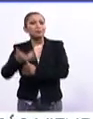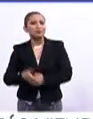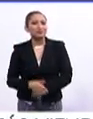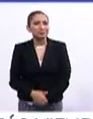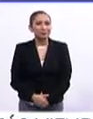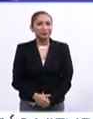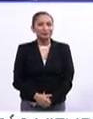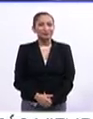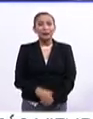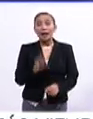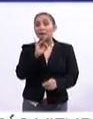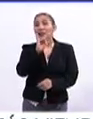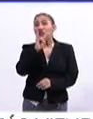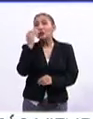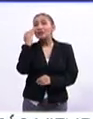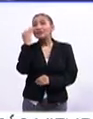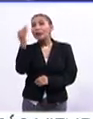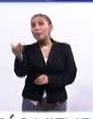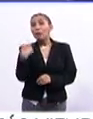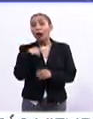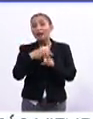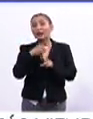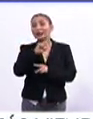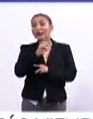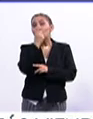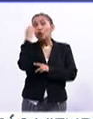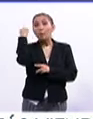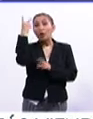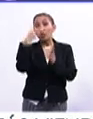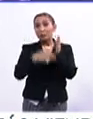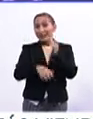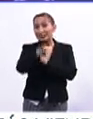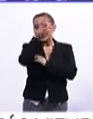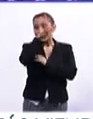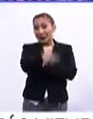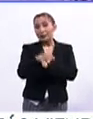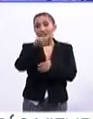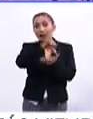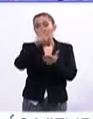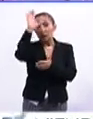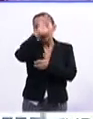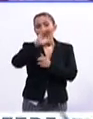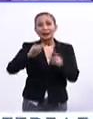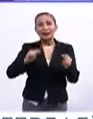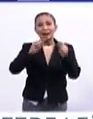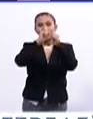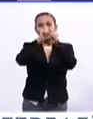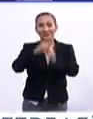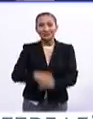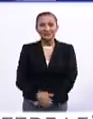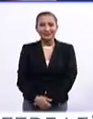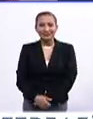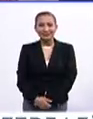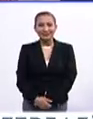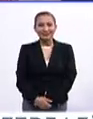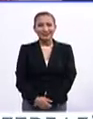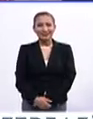mañana. Ficción y Tiempo estará hasta el 31 de marzo de 2019 en el Centro Cultural Tlatelolco.